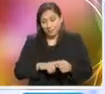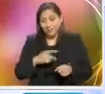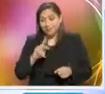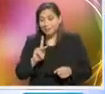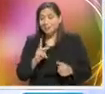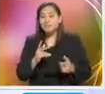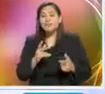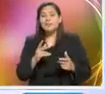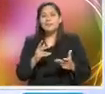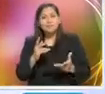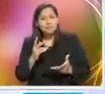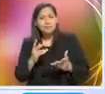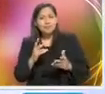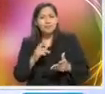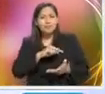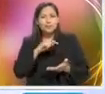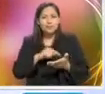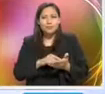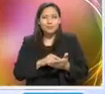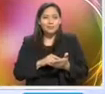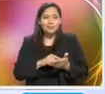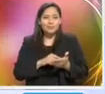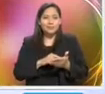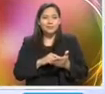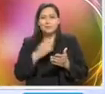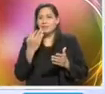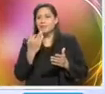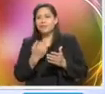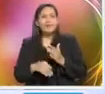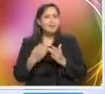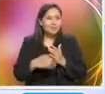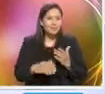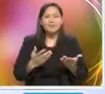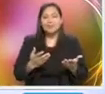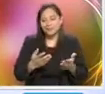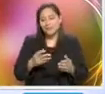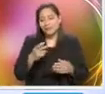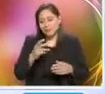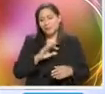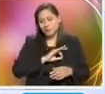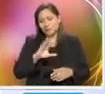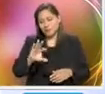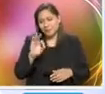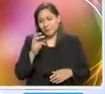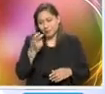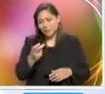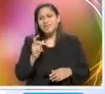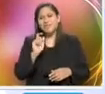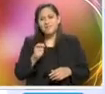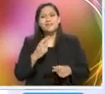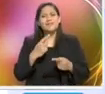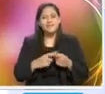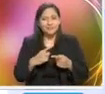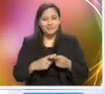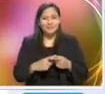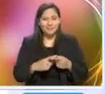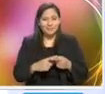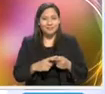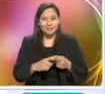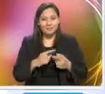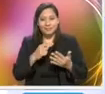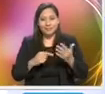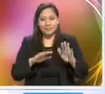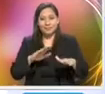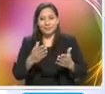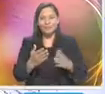que carecen de ciertos espacios, bueno, pues creemos que esto es una gran opción. ¿Quieren descubrir de quién nos estamos hablando? Esto es